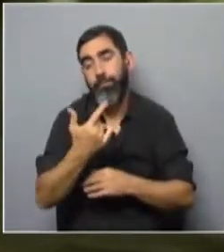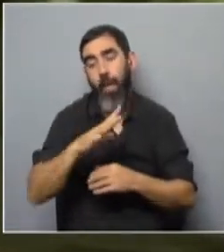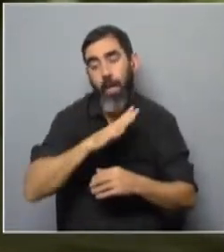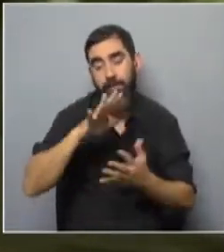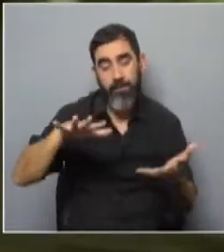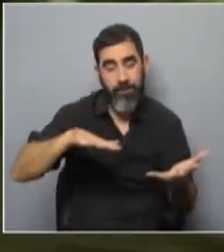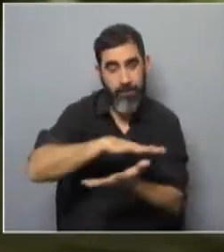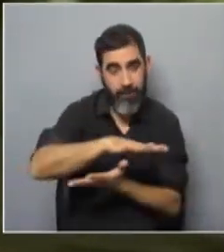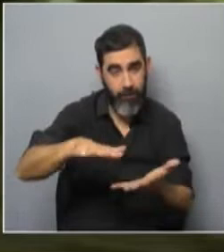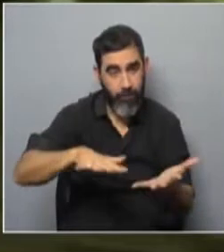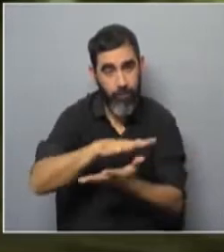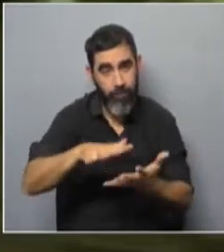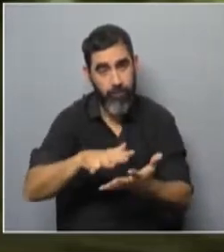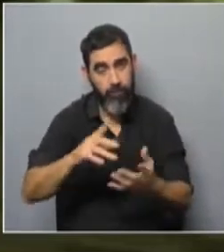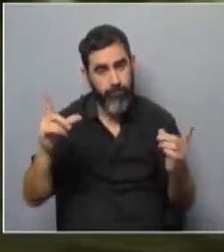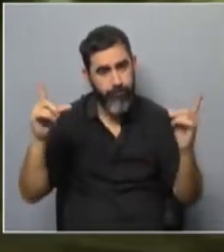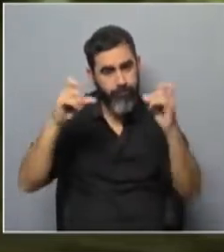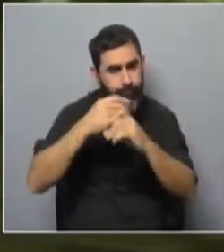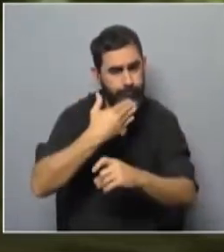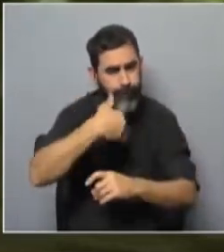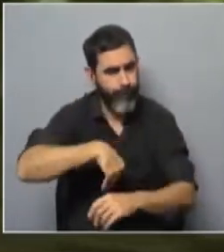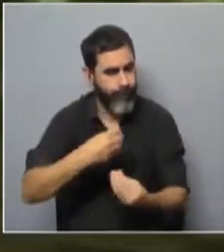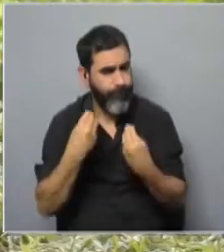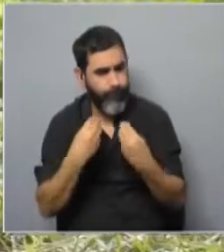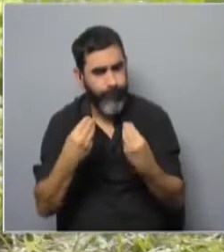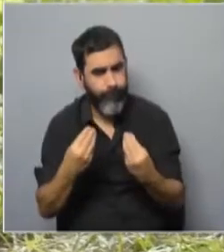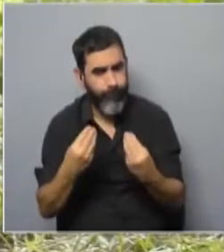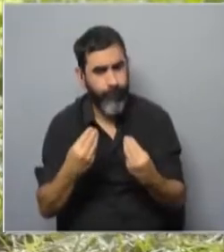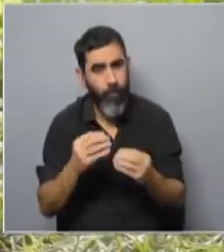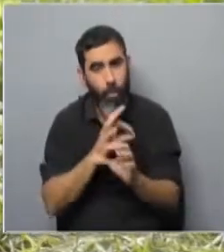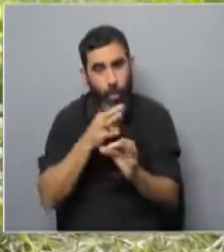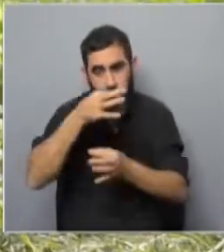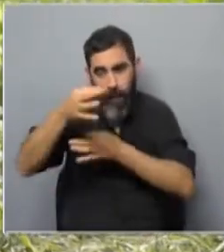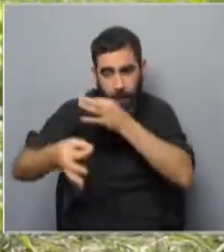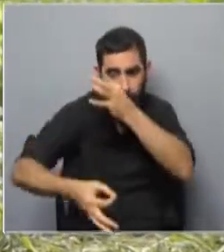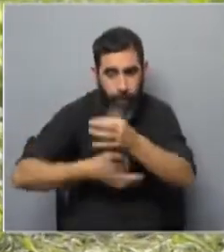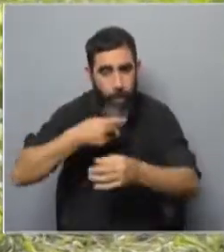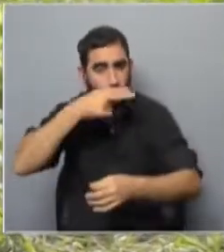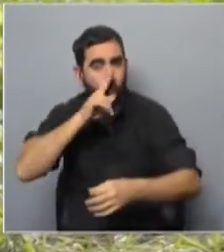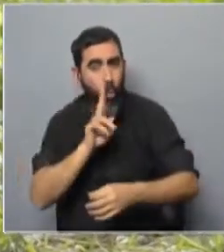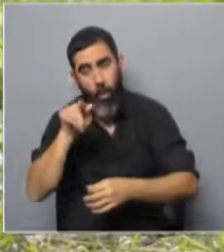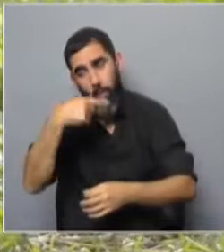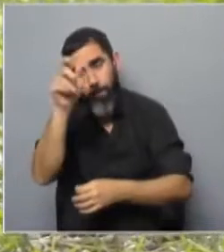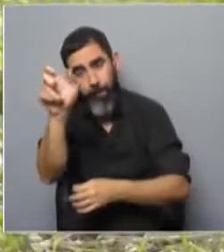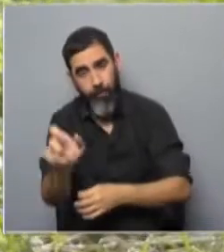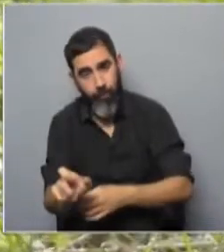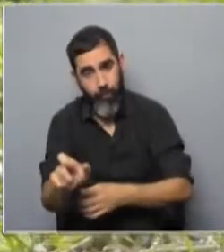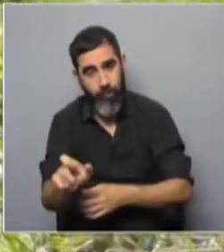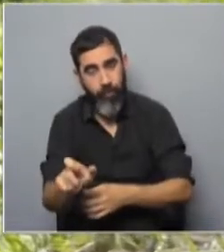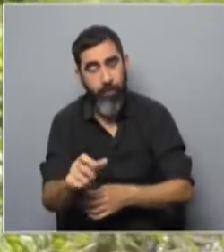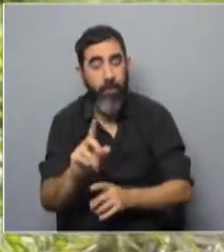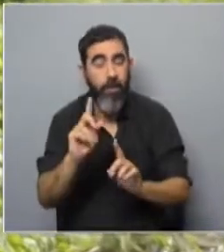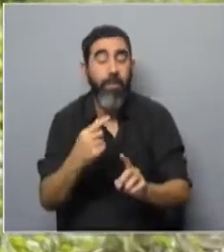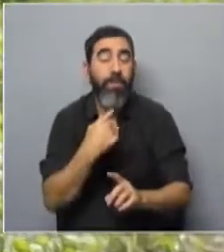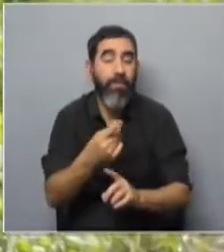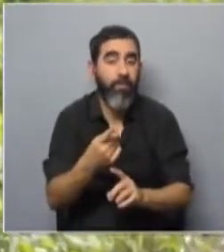eventos, ¿sí? Que nos resultan difíciles de entender, cuando tenemos que explicar la conducta de otras personas, y sirven